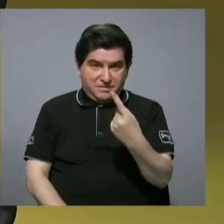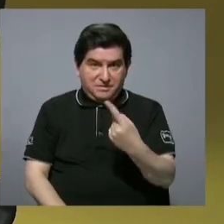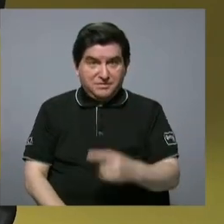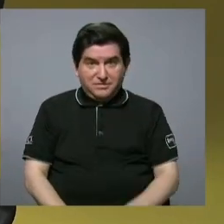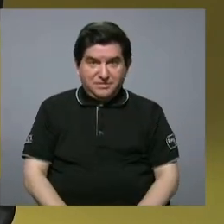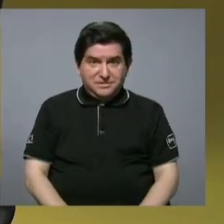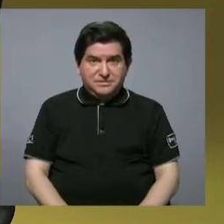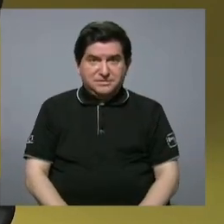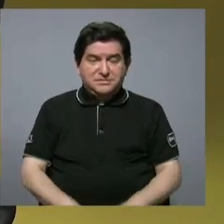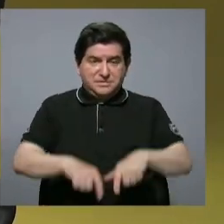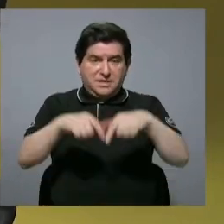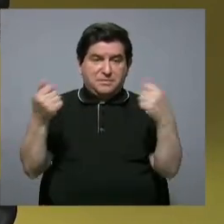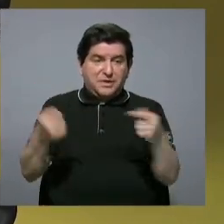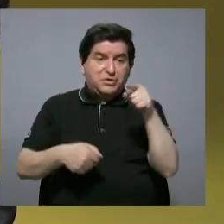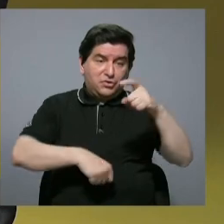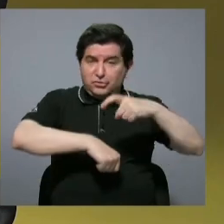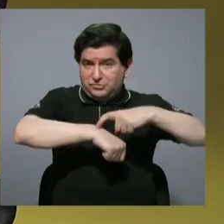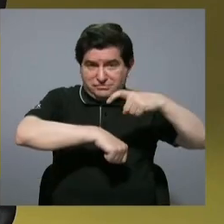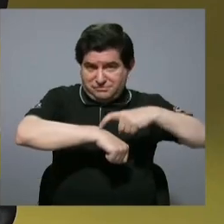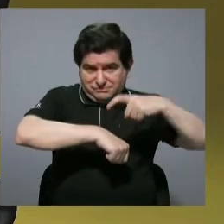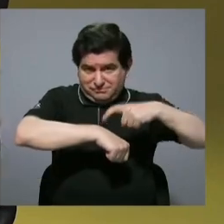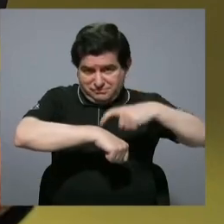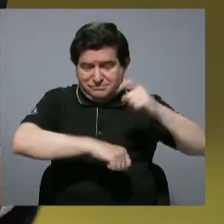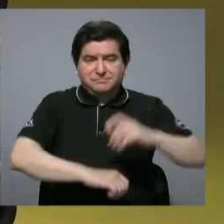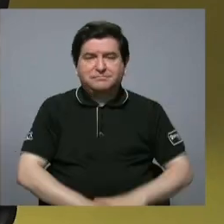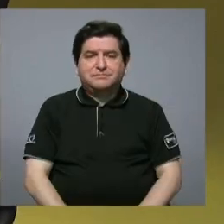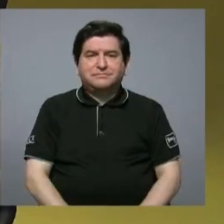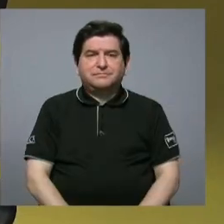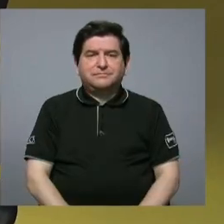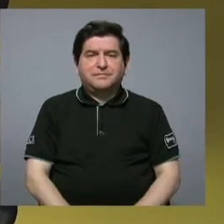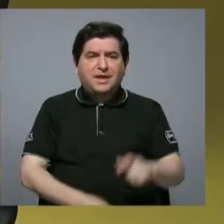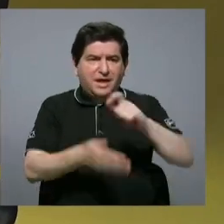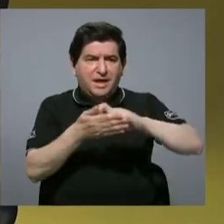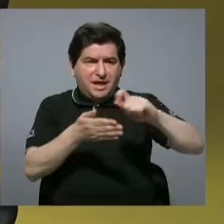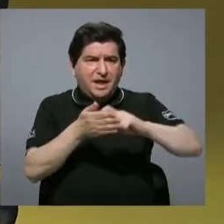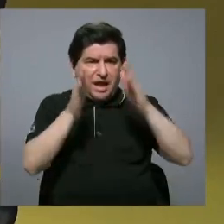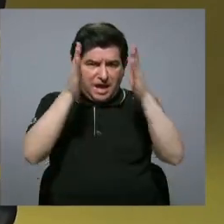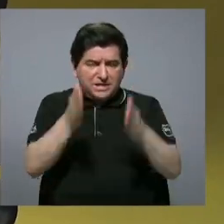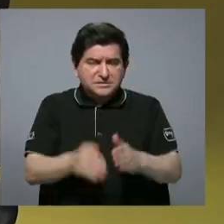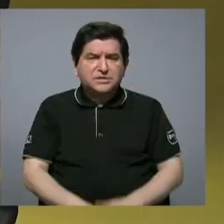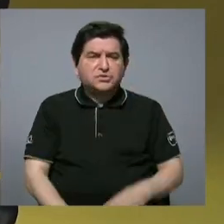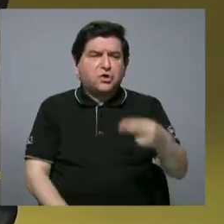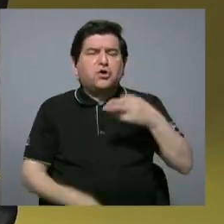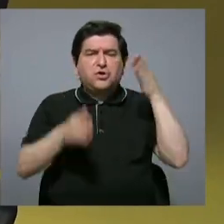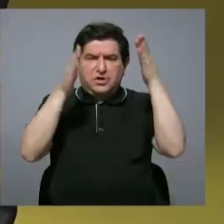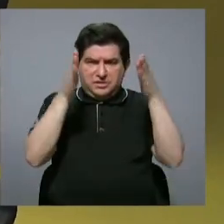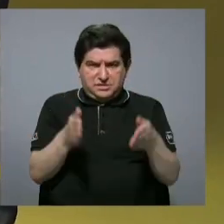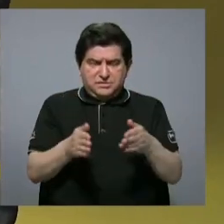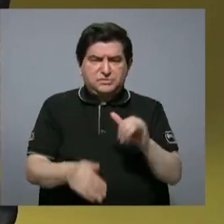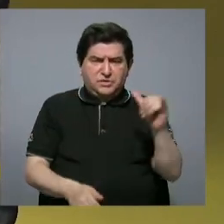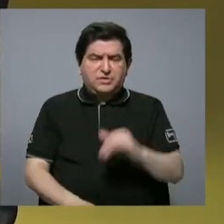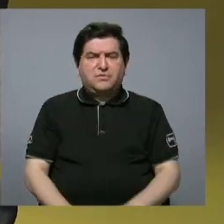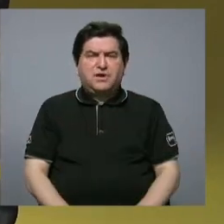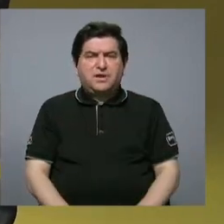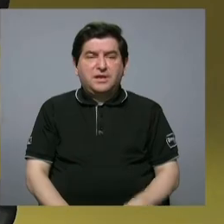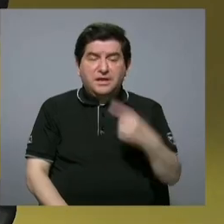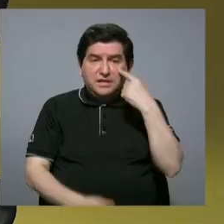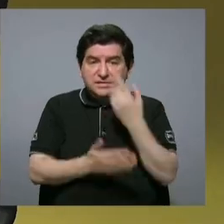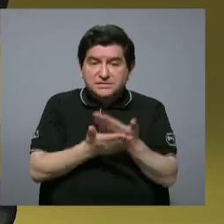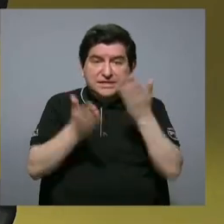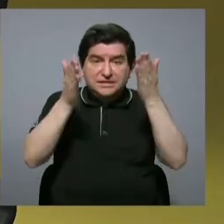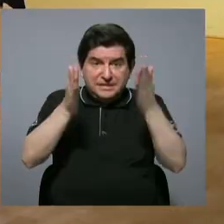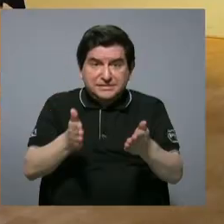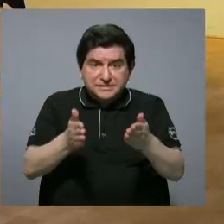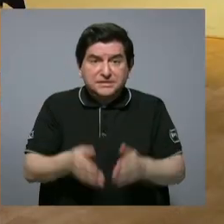los periódicos de la época, escritores de esa época, historiadores que fueron hasta testigos de los